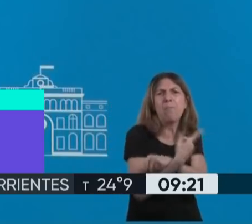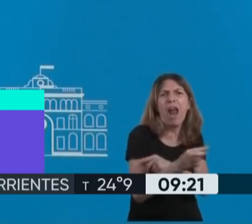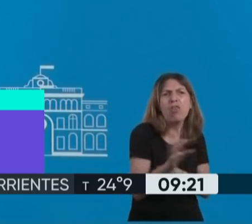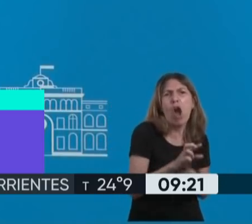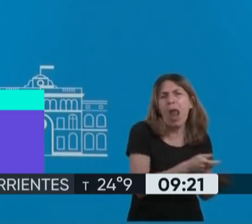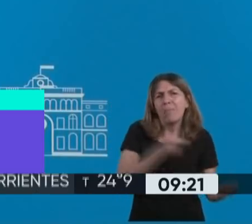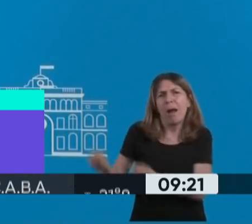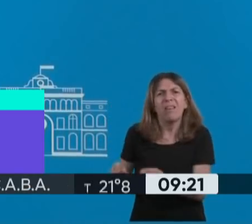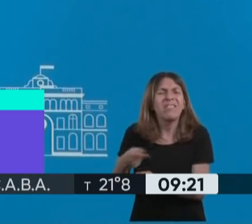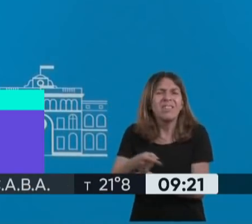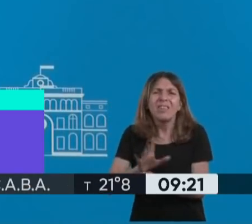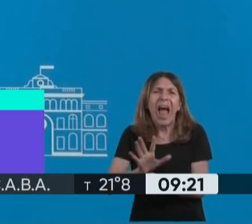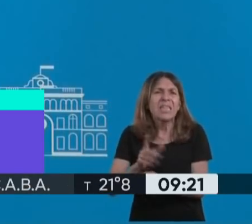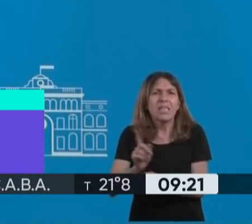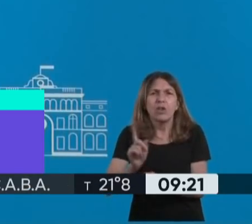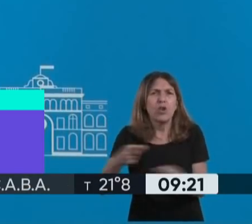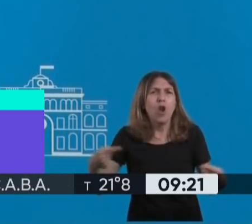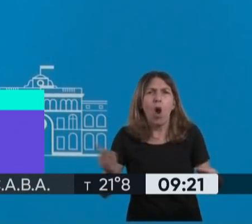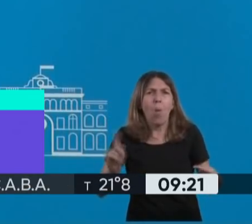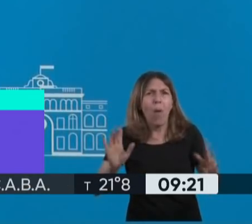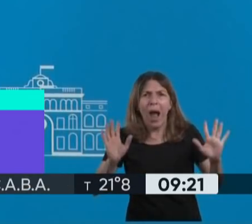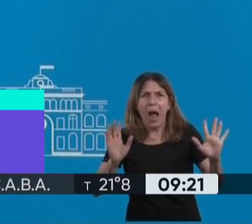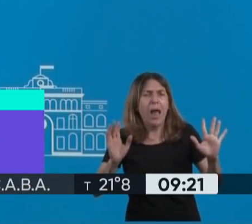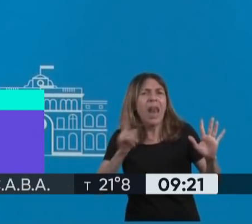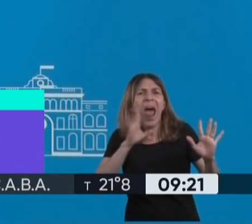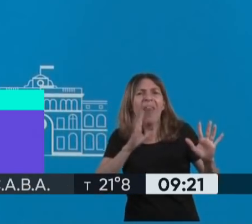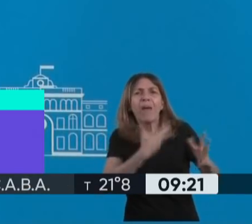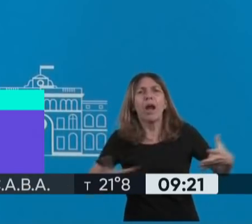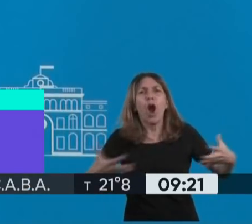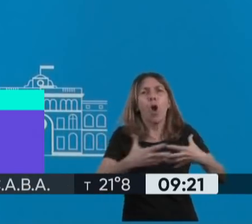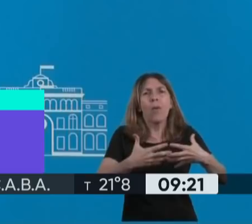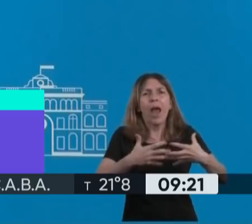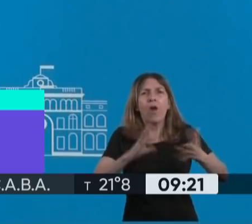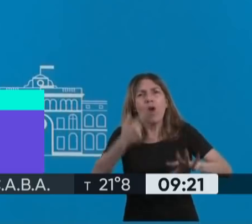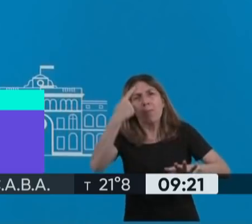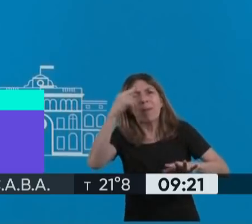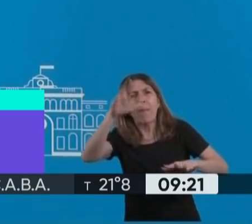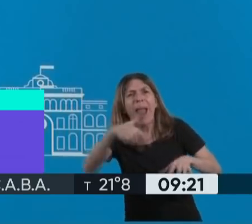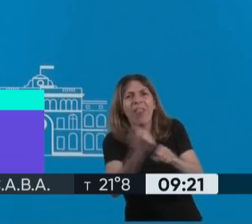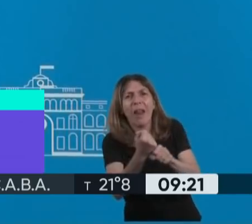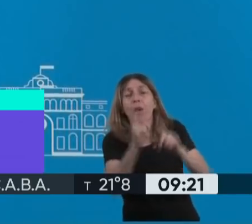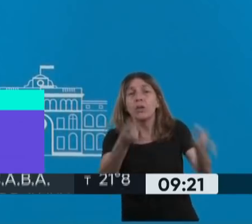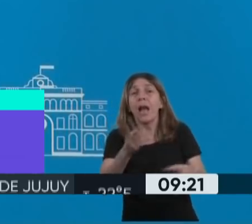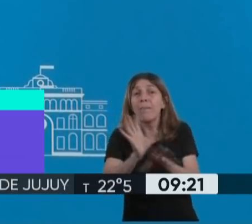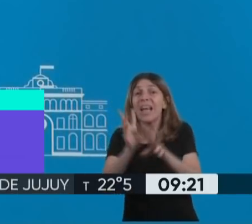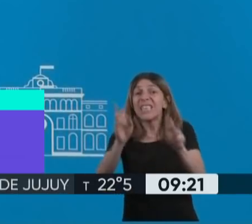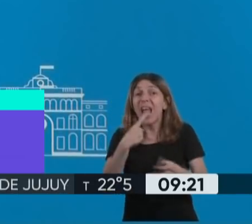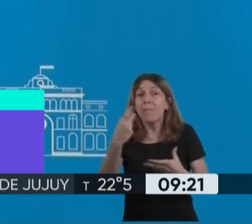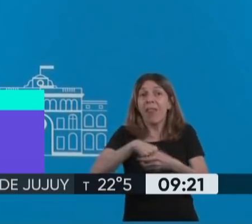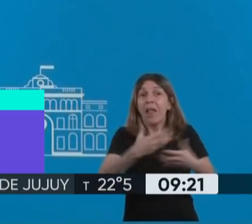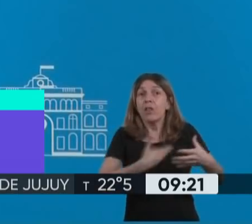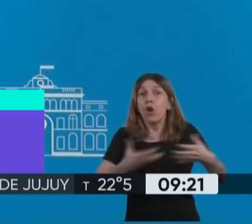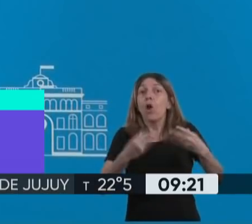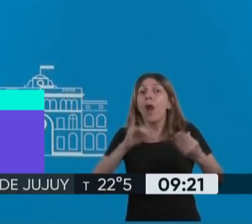pagar la deuda, no tiene que ver con el paradigma, con la mirada que tiene Argentina, no solamente con respecto a lo interno, sino también en cuál es la mejor manera, el